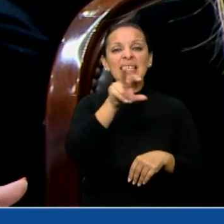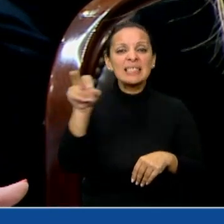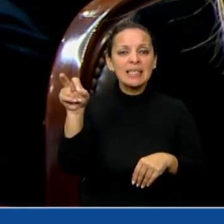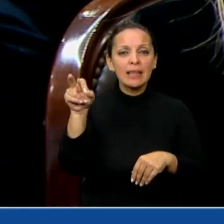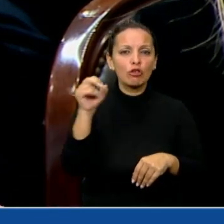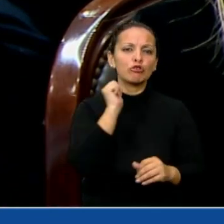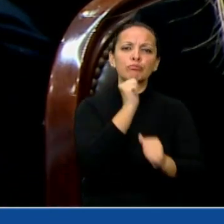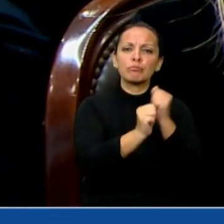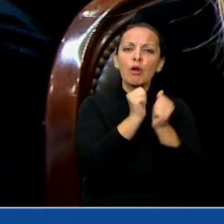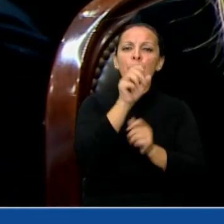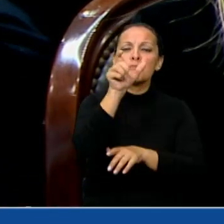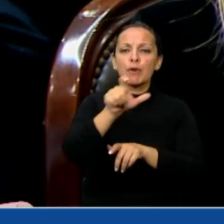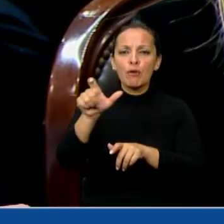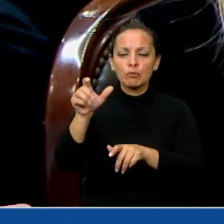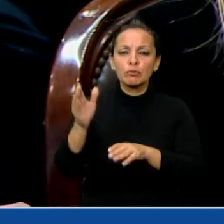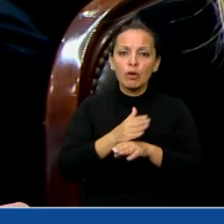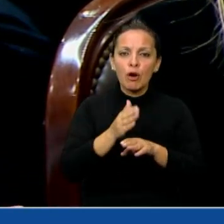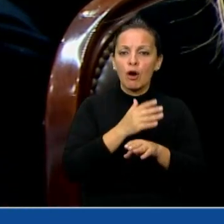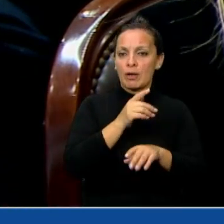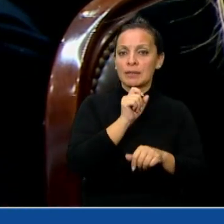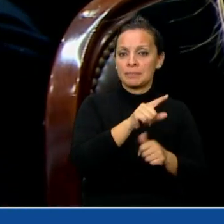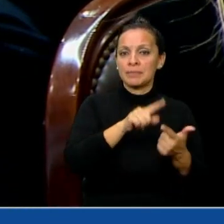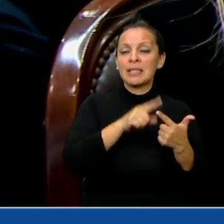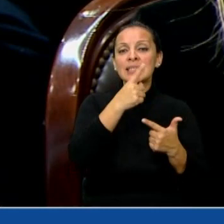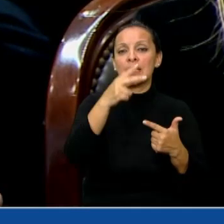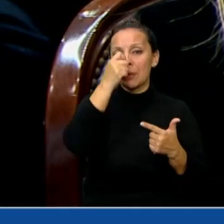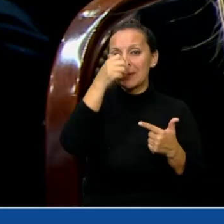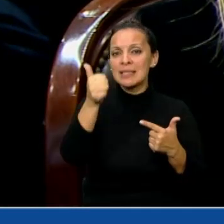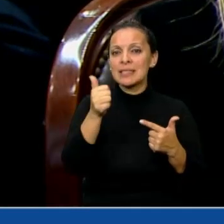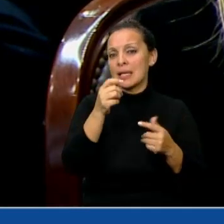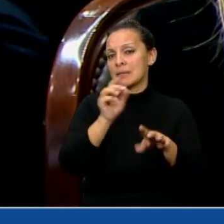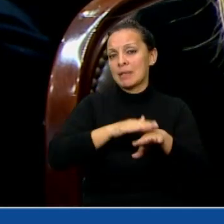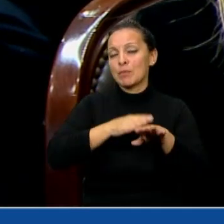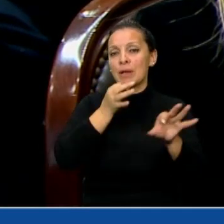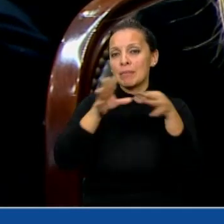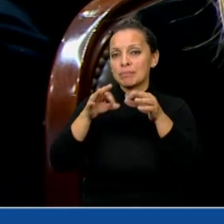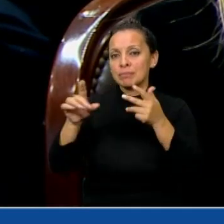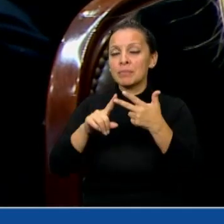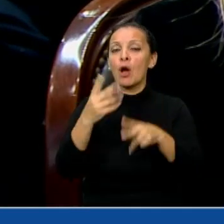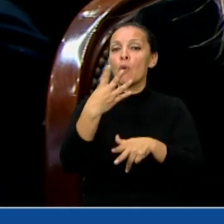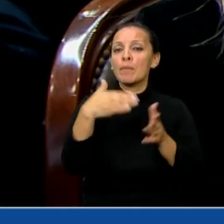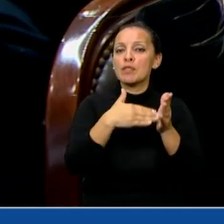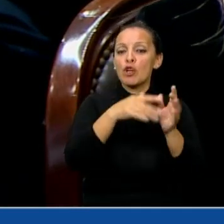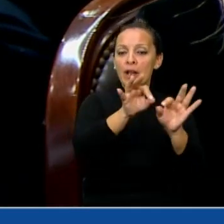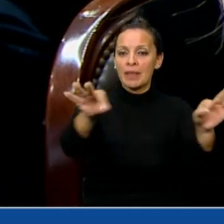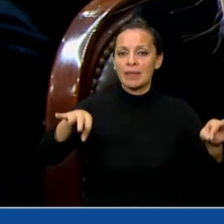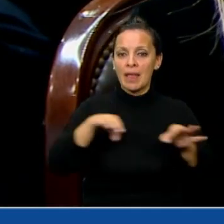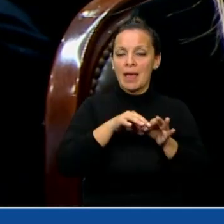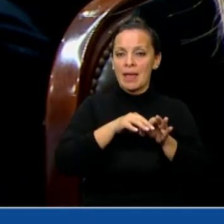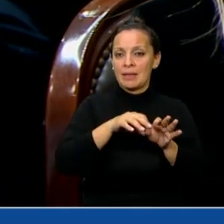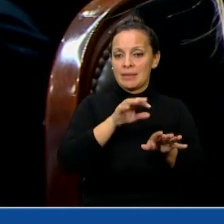primarios, 126 comercializadores, más de 4 millones de hectáreas de producción